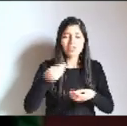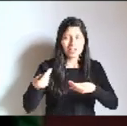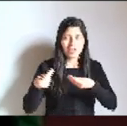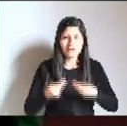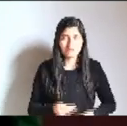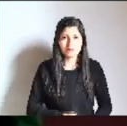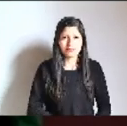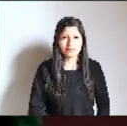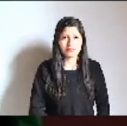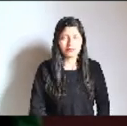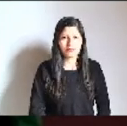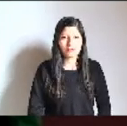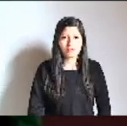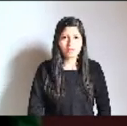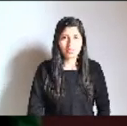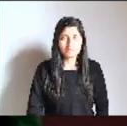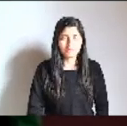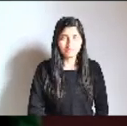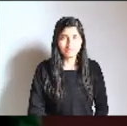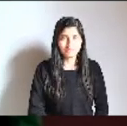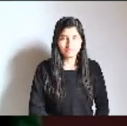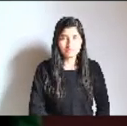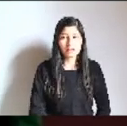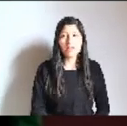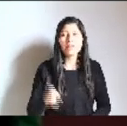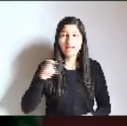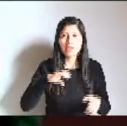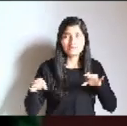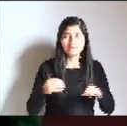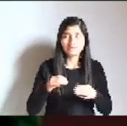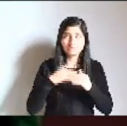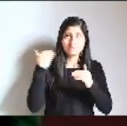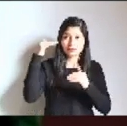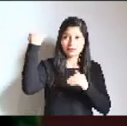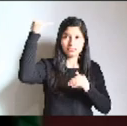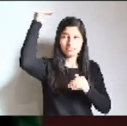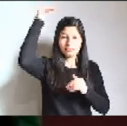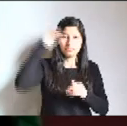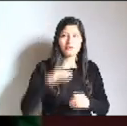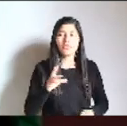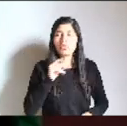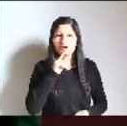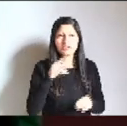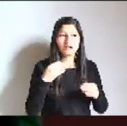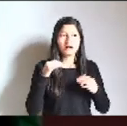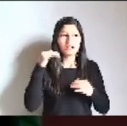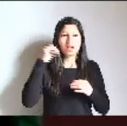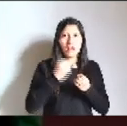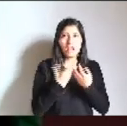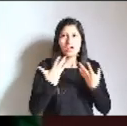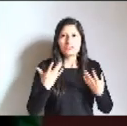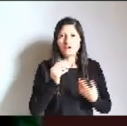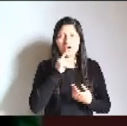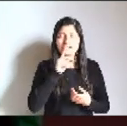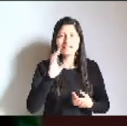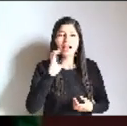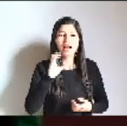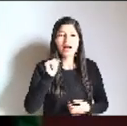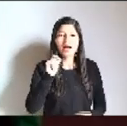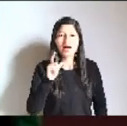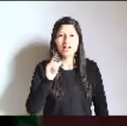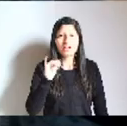solo cuidarla, sino también debemos hacerla crecer. Y no se trata de hacer crecer en cantidad, sino en